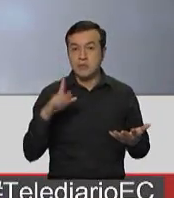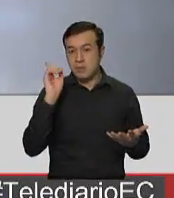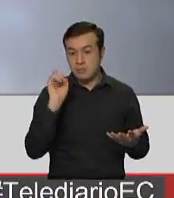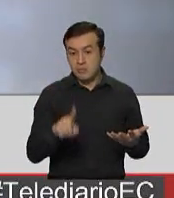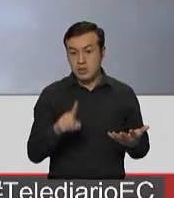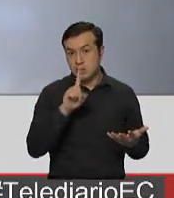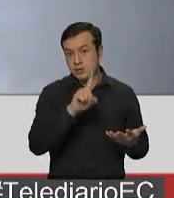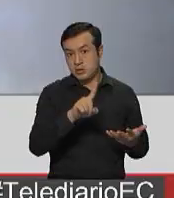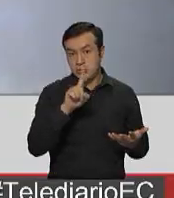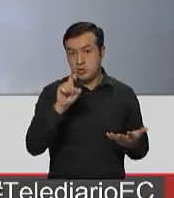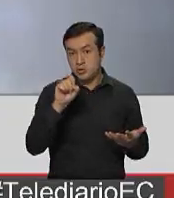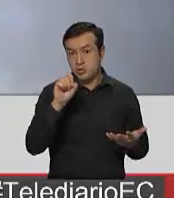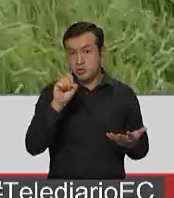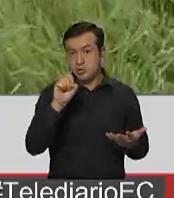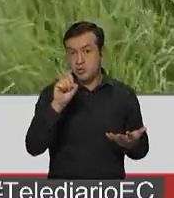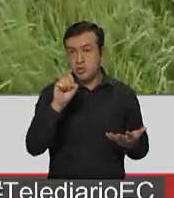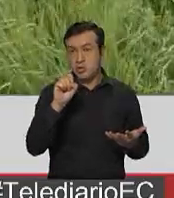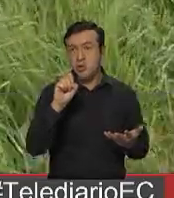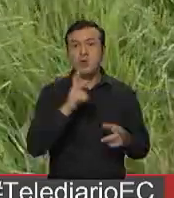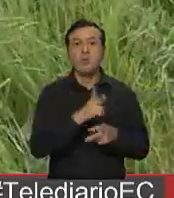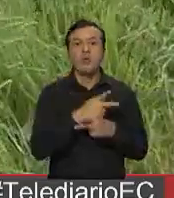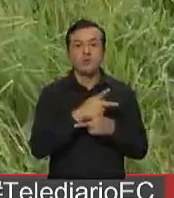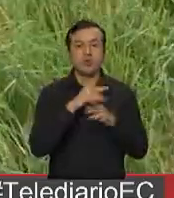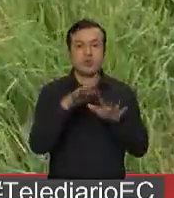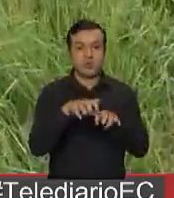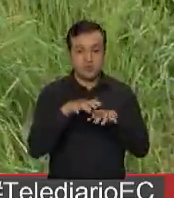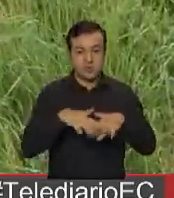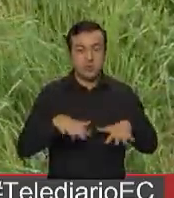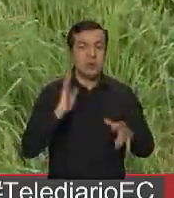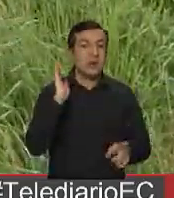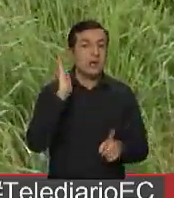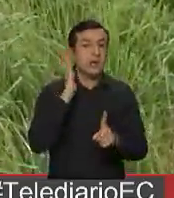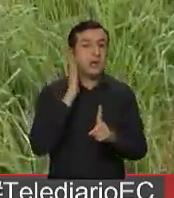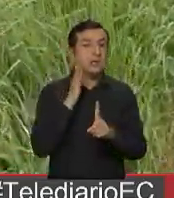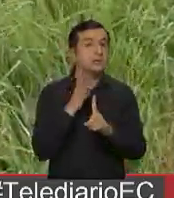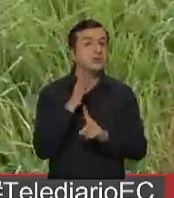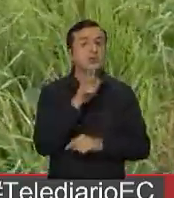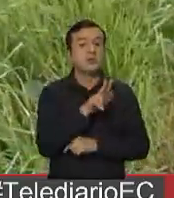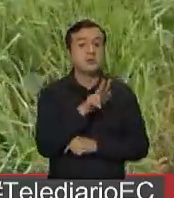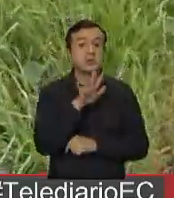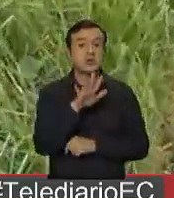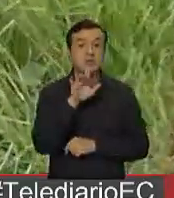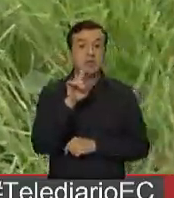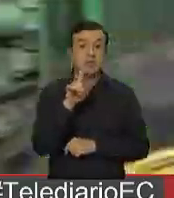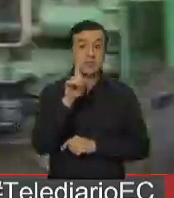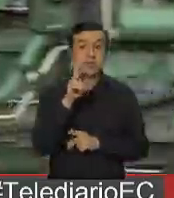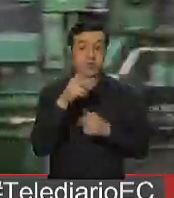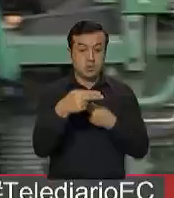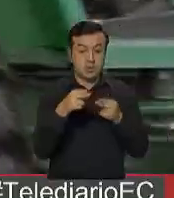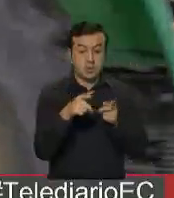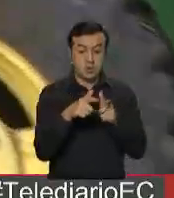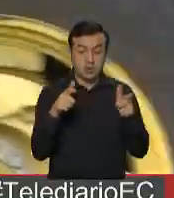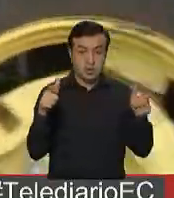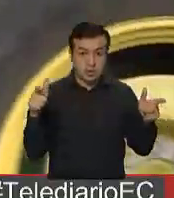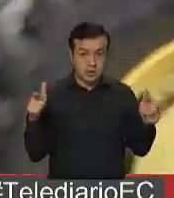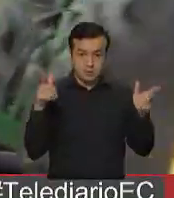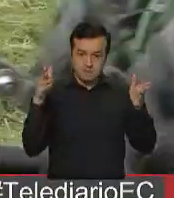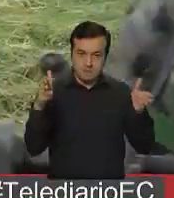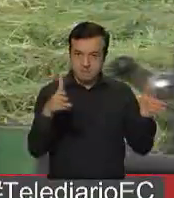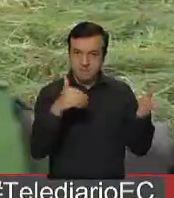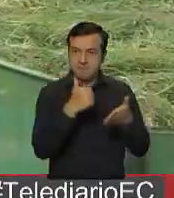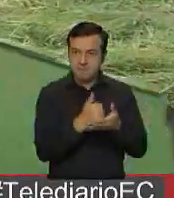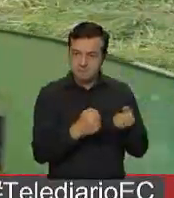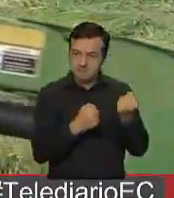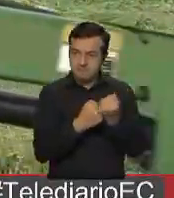1.110 productores pecuarios. Informó además que se ha intervenido en 351 hectáreas con el objetivo de obtener